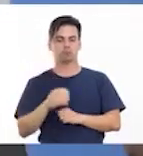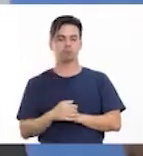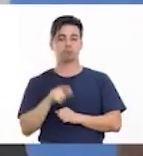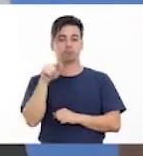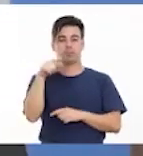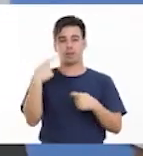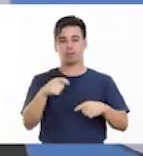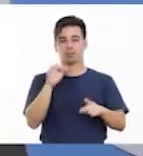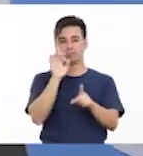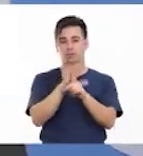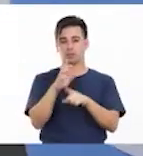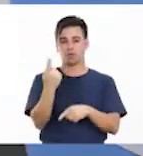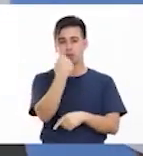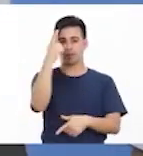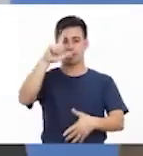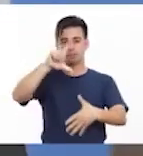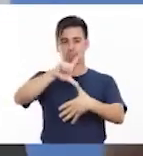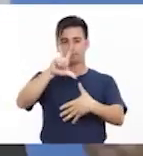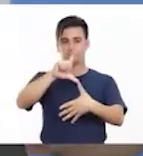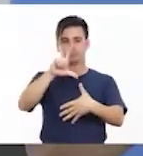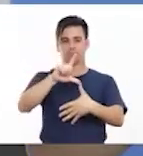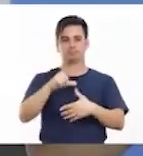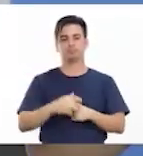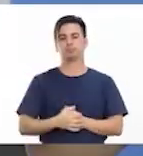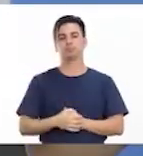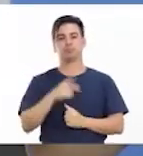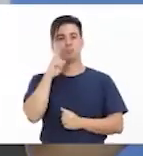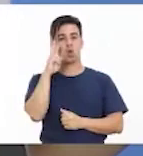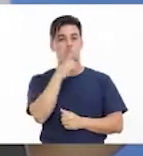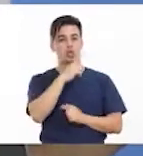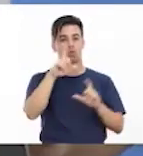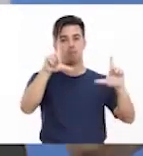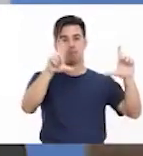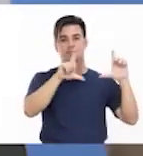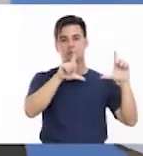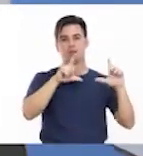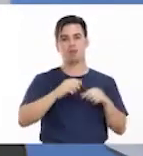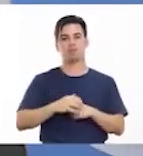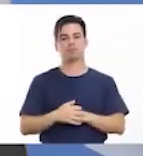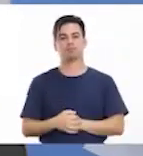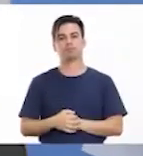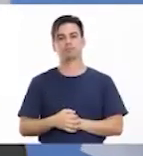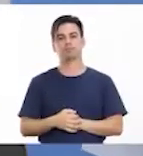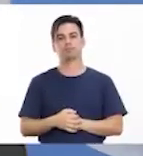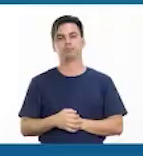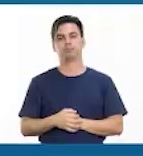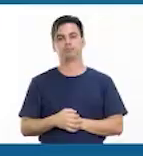Para comenzar, hablaremos del latinoamericanismo. Como pueden observar en pantalla,